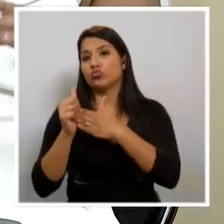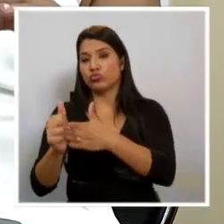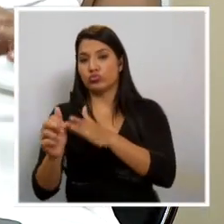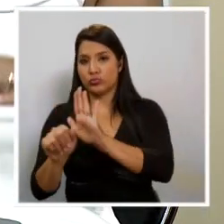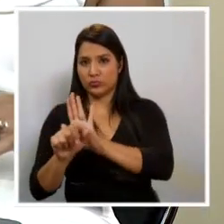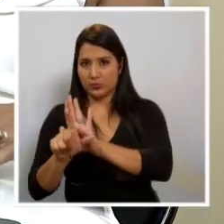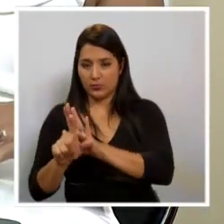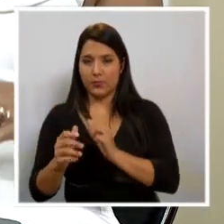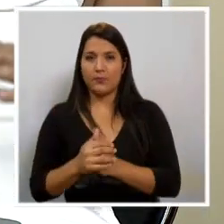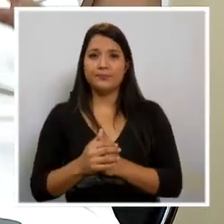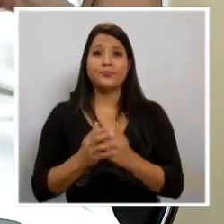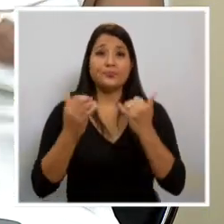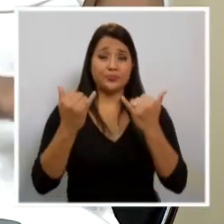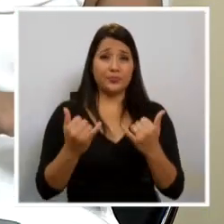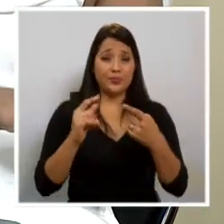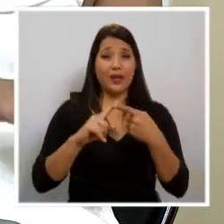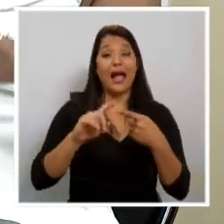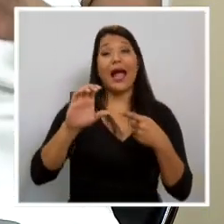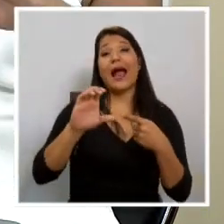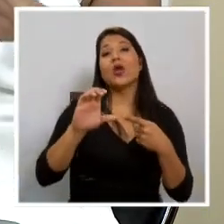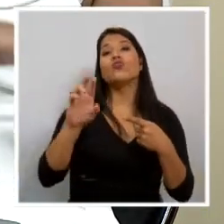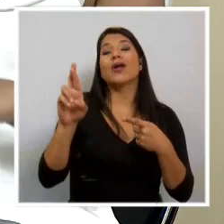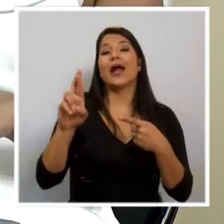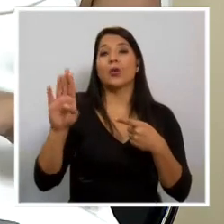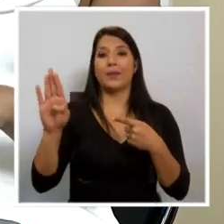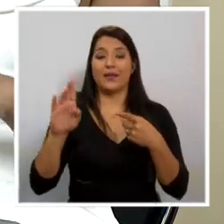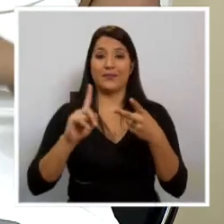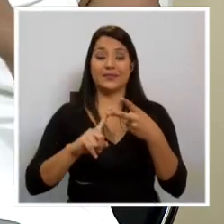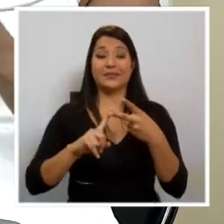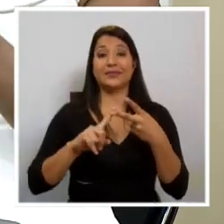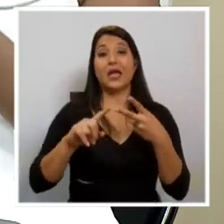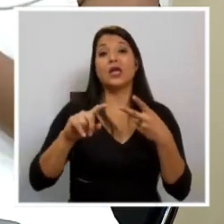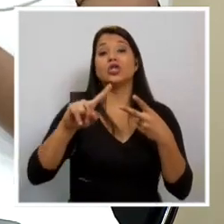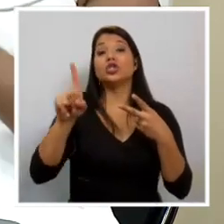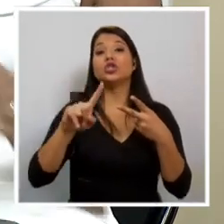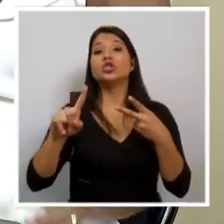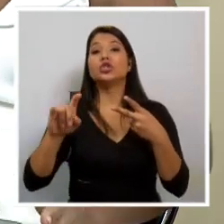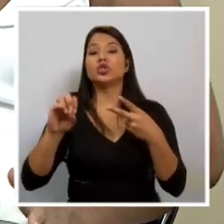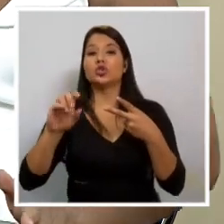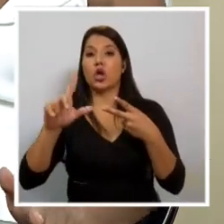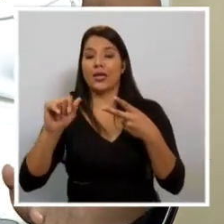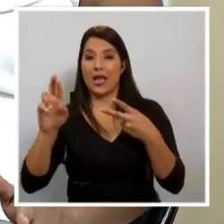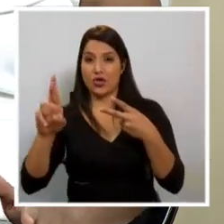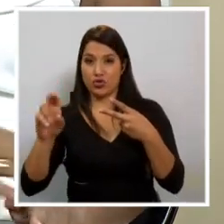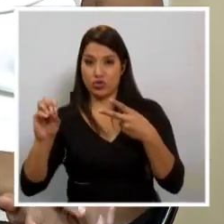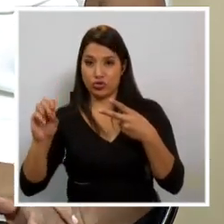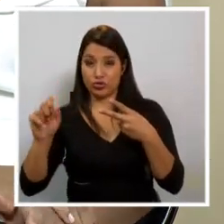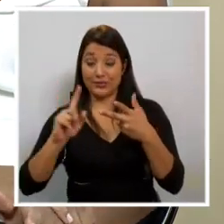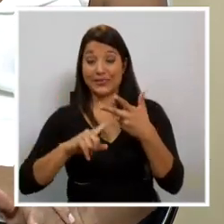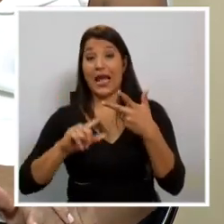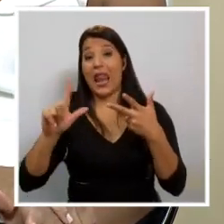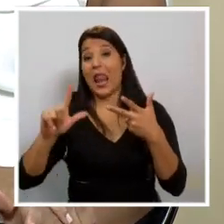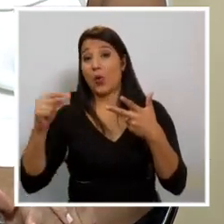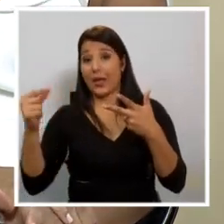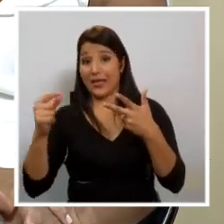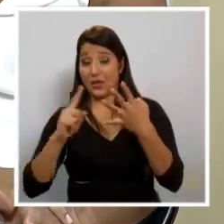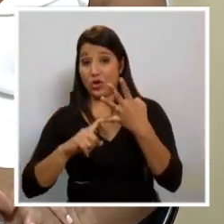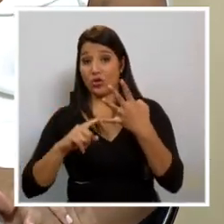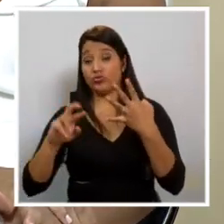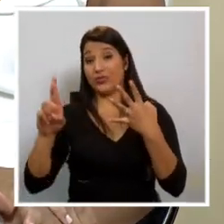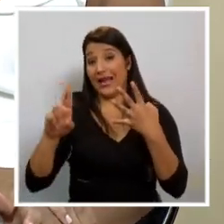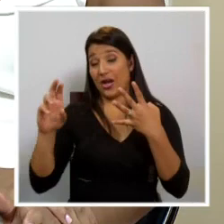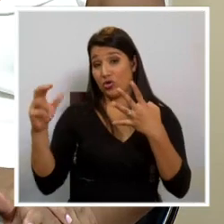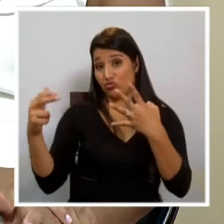Ricardo Benavides, soy la Rosa Bolio, luego Laura Guido y Eduardo Cruikshank, coincide con esa precisión que usted da. Y sería muy interesante, si fuera esa